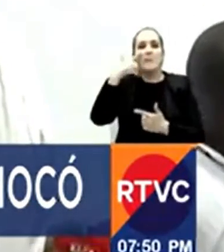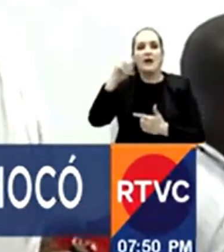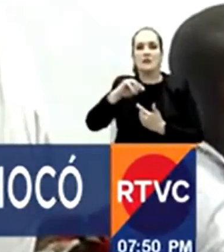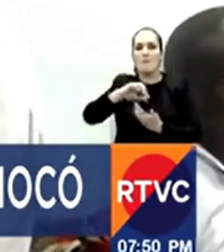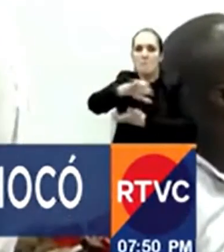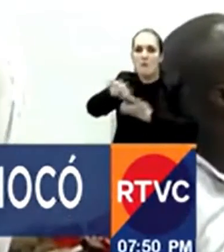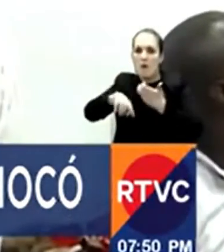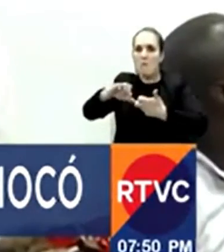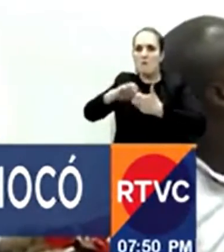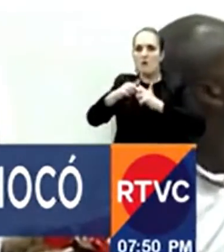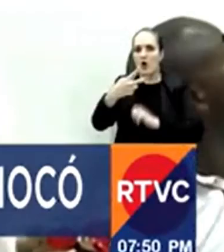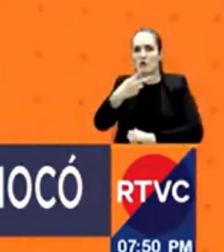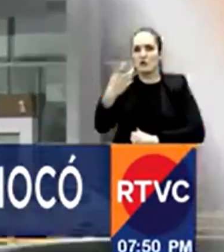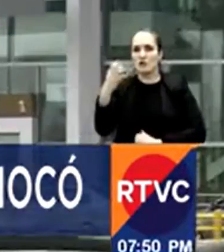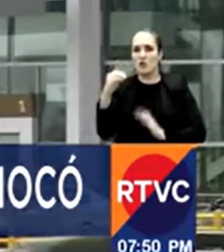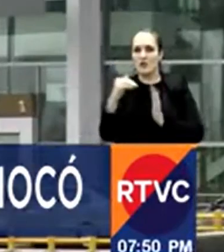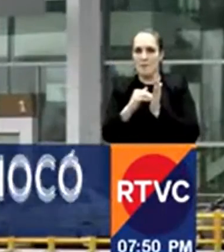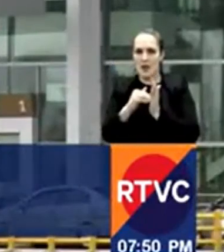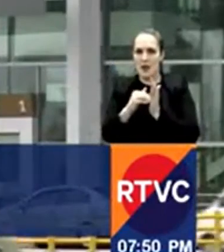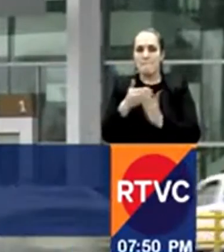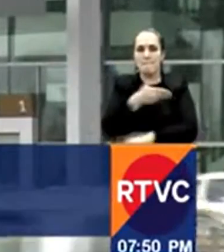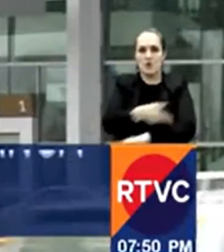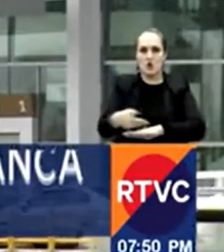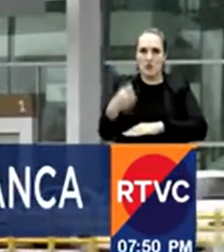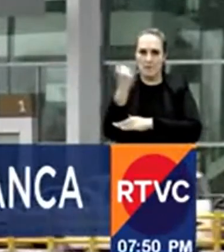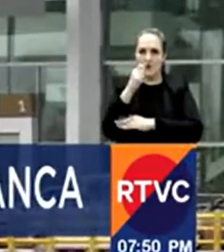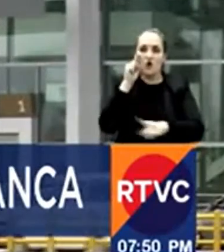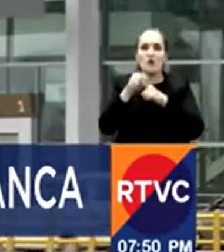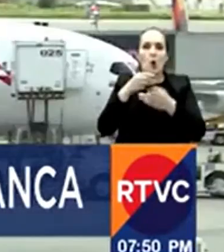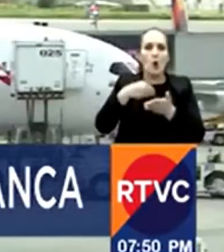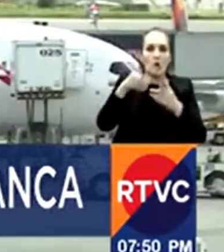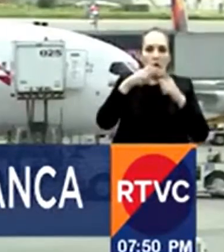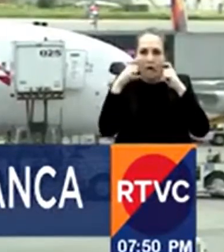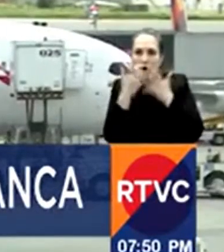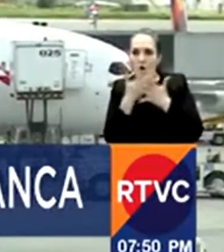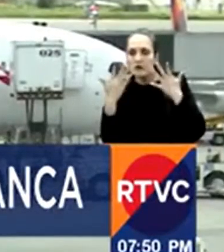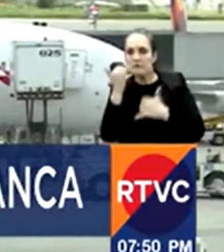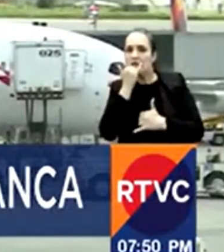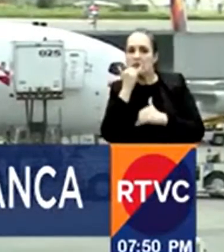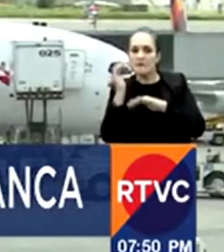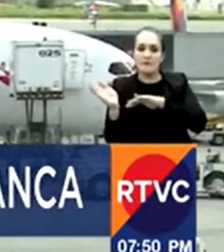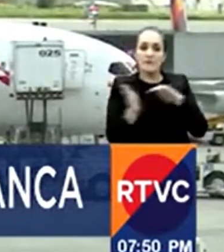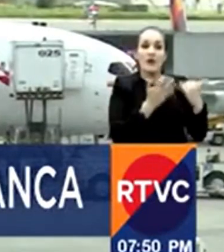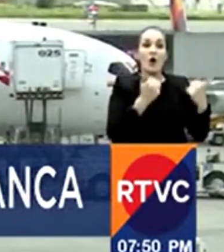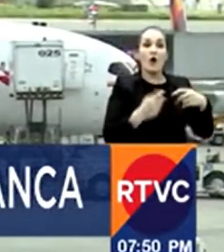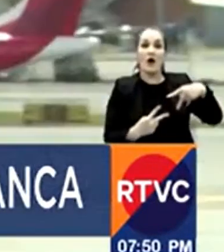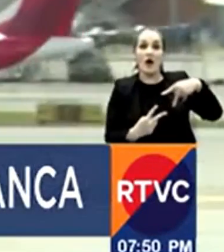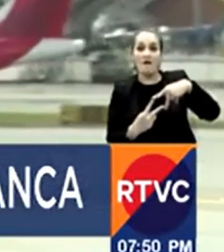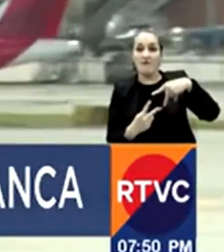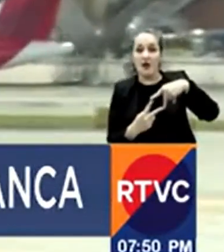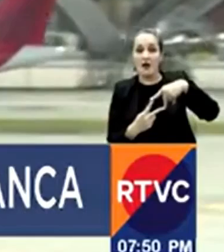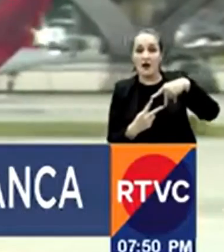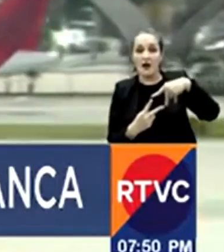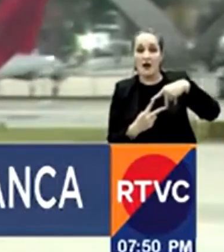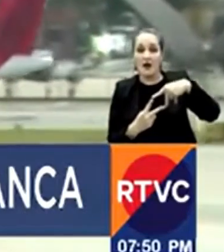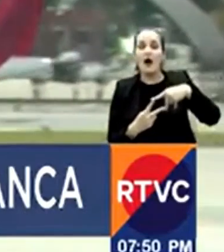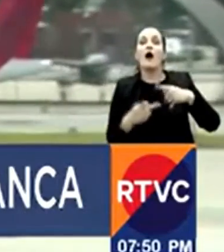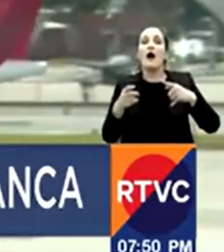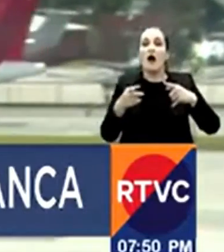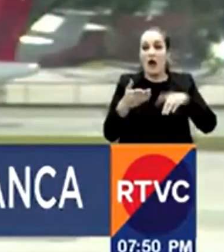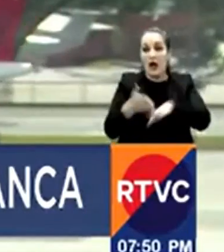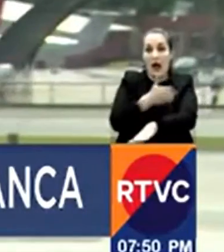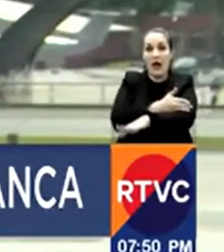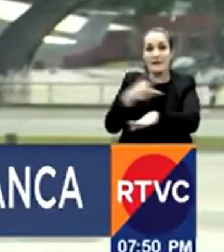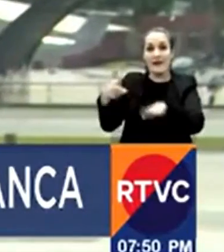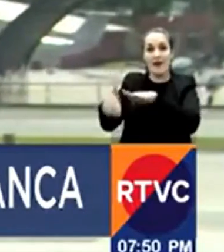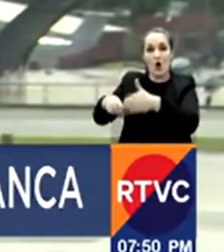pesos en elementos de bioseguridad. El Ministerio de Trabajo confirmó que Avianca reintegró a 104 pilotos luego de que sus contratos finalizaran por